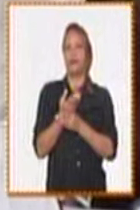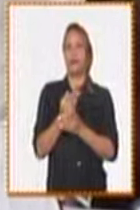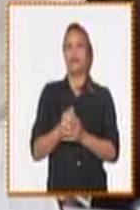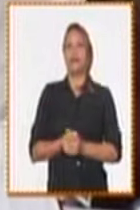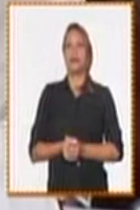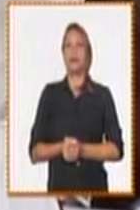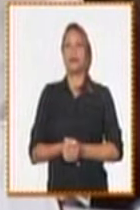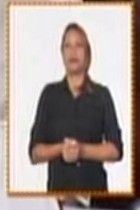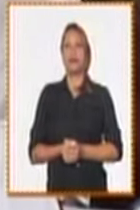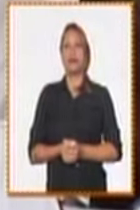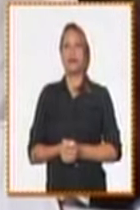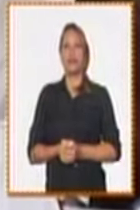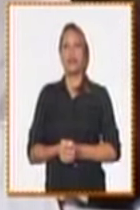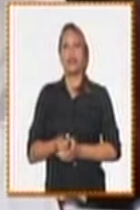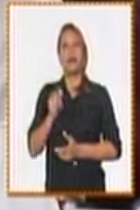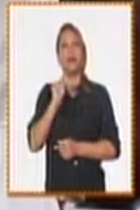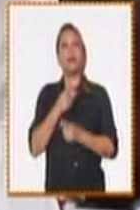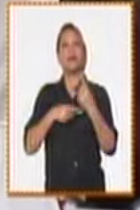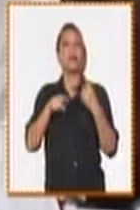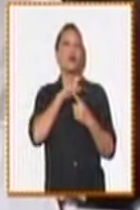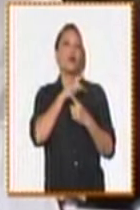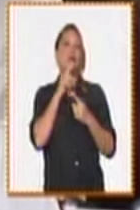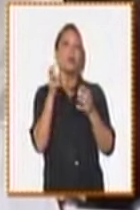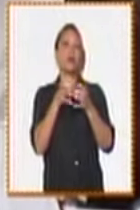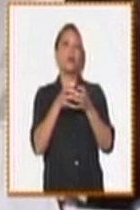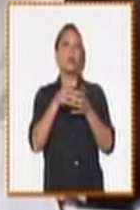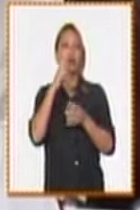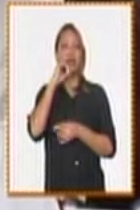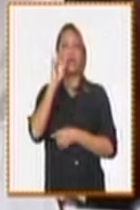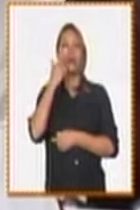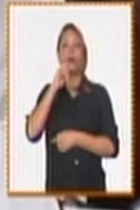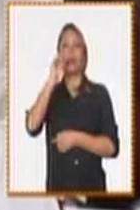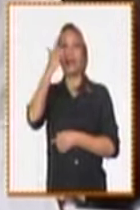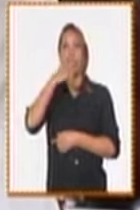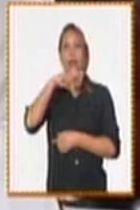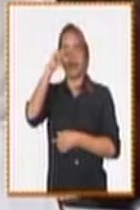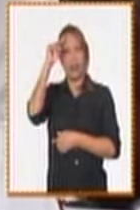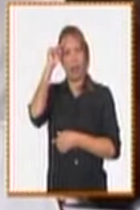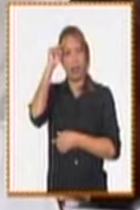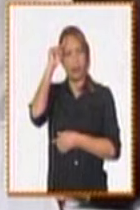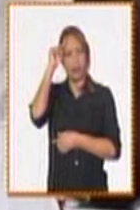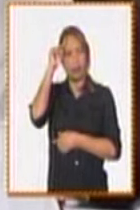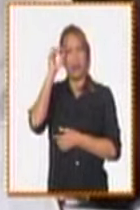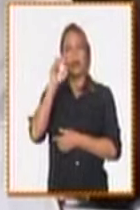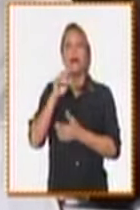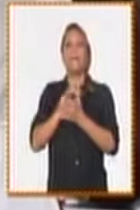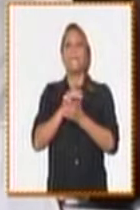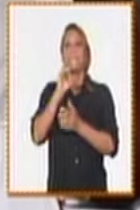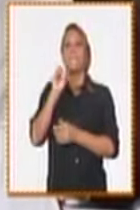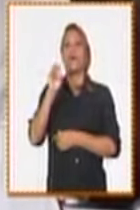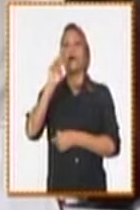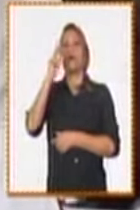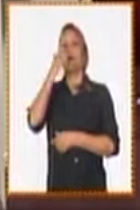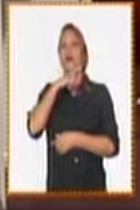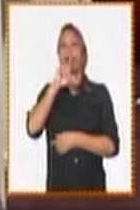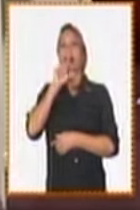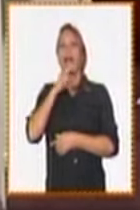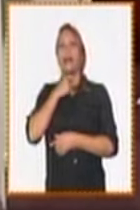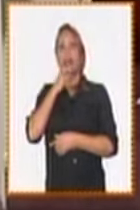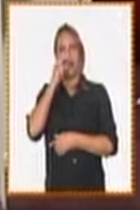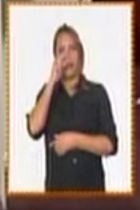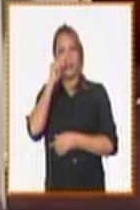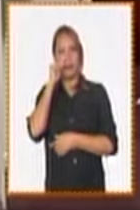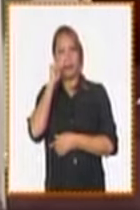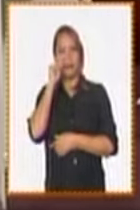Morales. Una conspiración que cuando usted la analiza se da cuenta que está muy